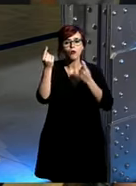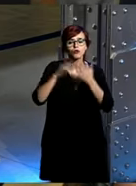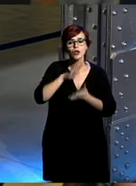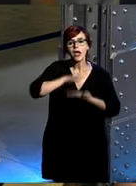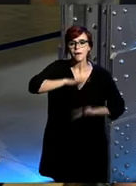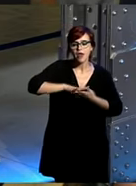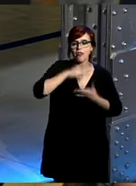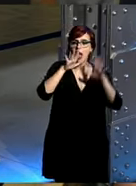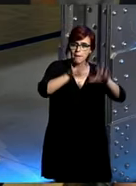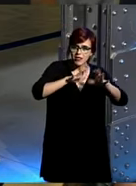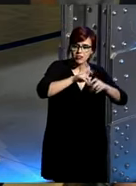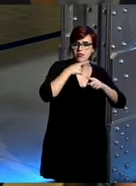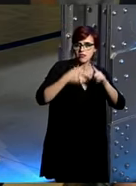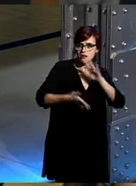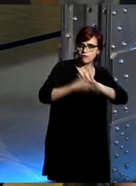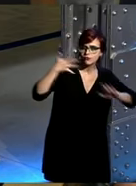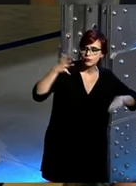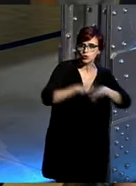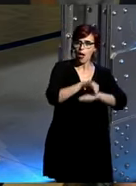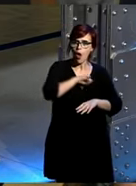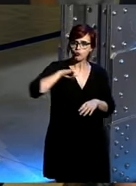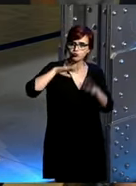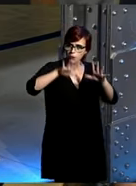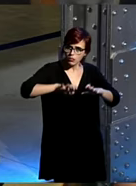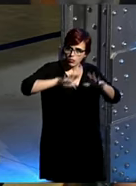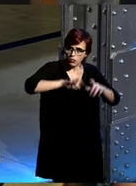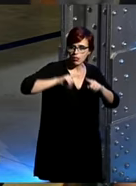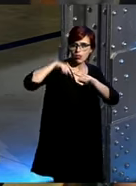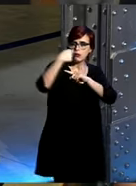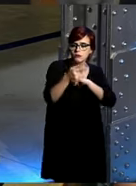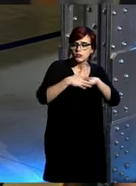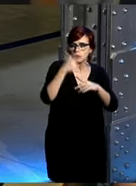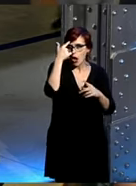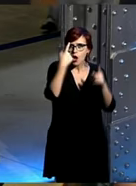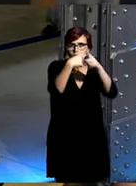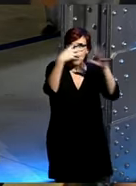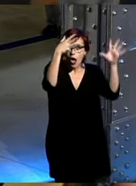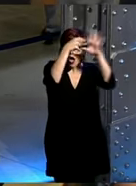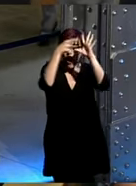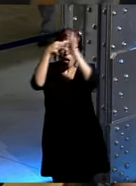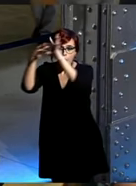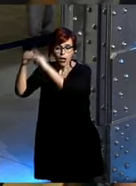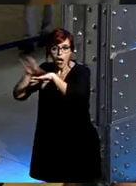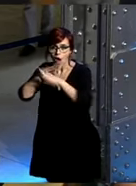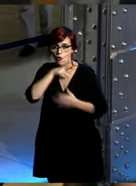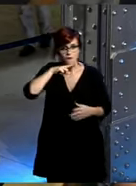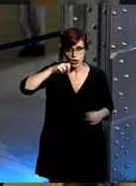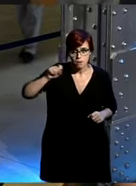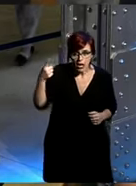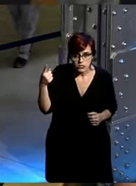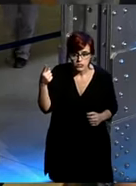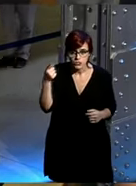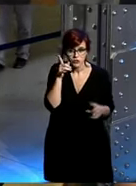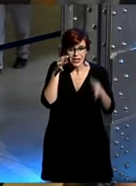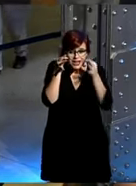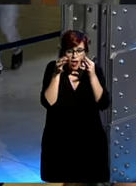de aprender, que aprenden más por su cuenta, que relacionan las cosas entre sí. Eso es lo que se está valorando ahora. La capacidad